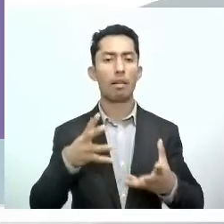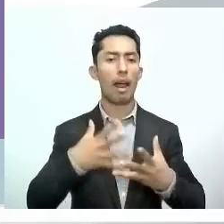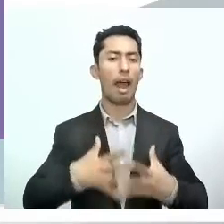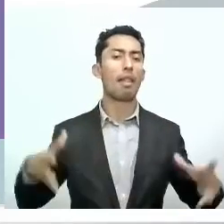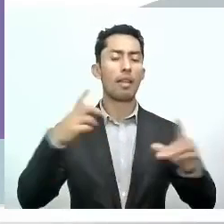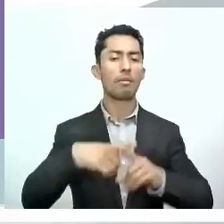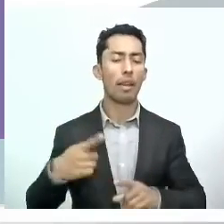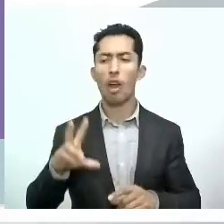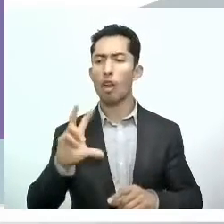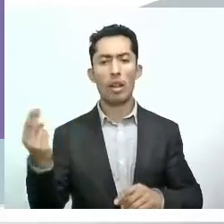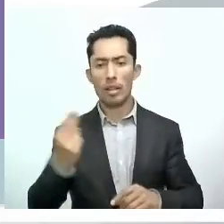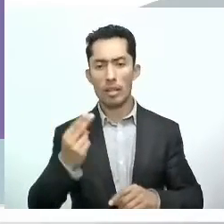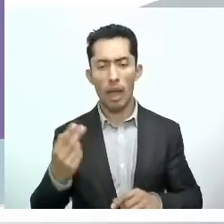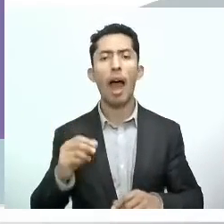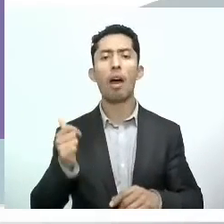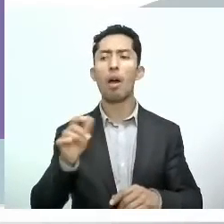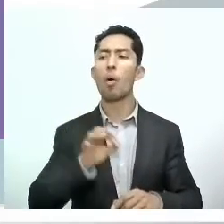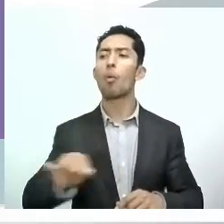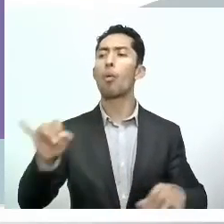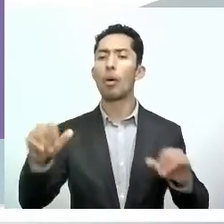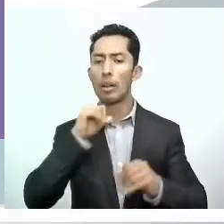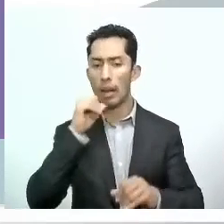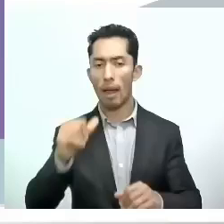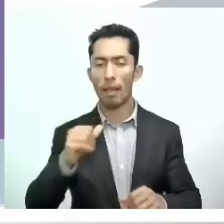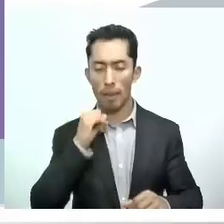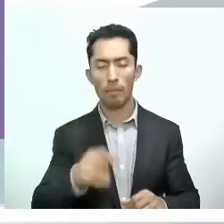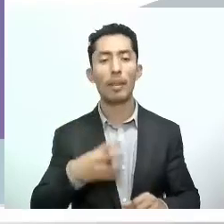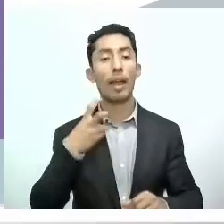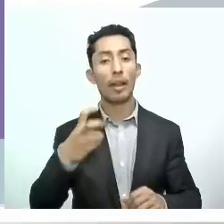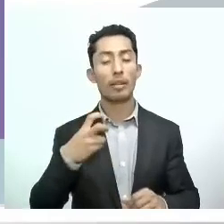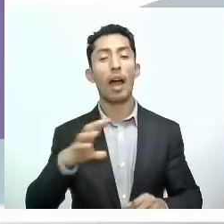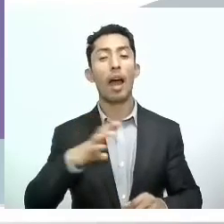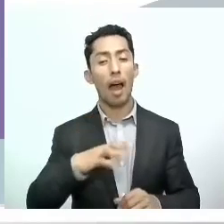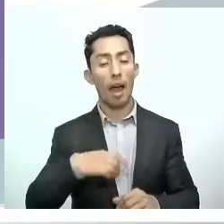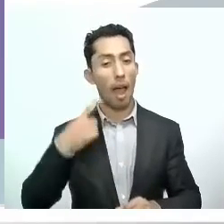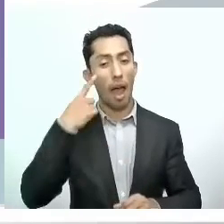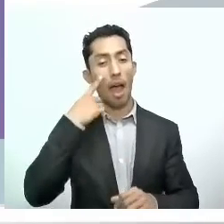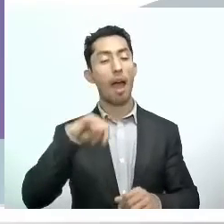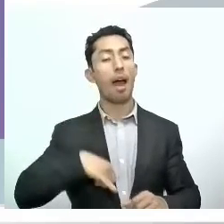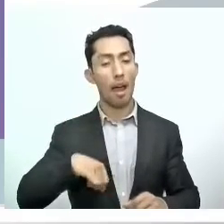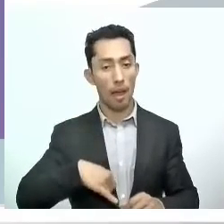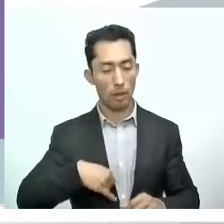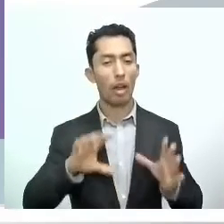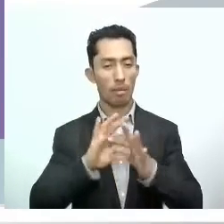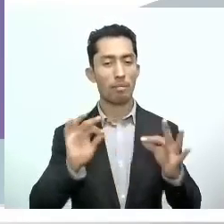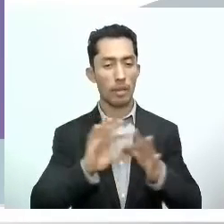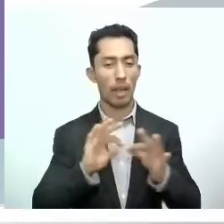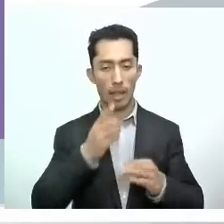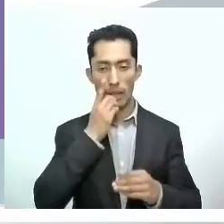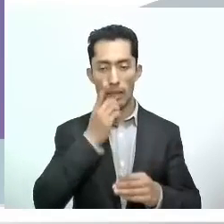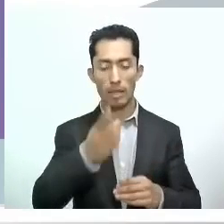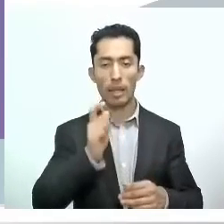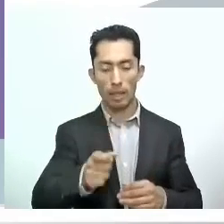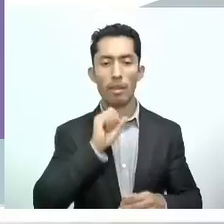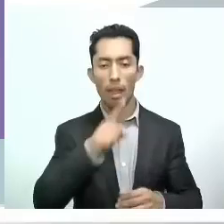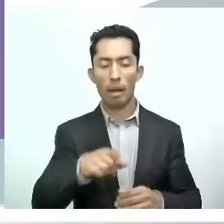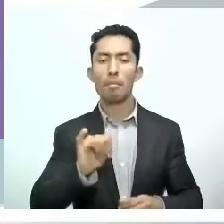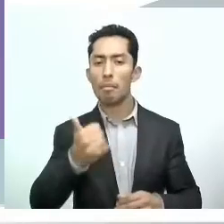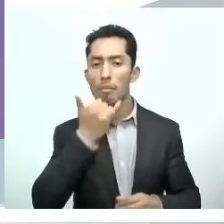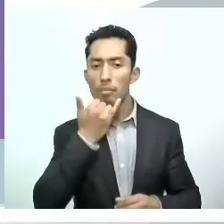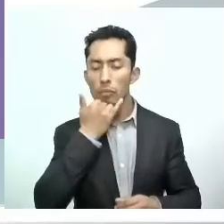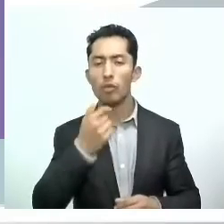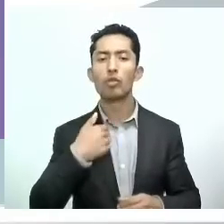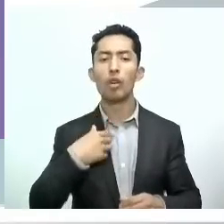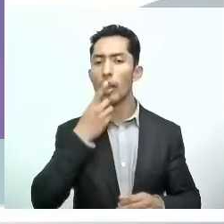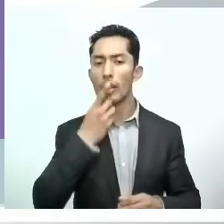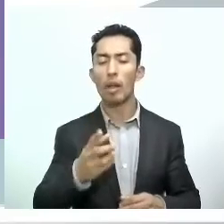necesariamente están desconcentrados. Y aquí hay una práctica interesante, nada más déjenme compartirles también. Perdón que yo refiera a Poder Judicial de